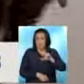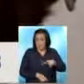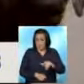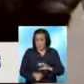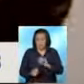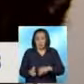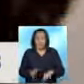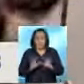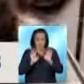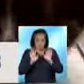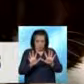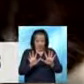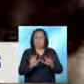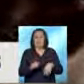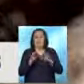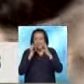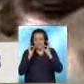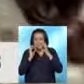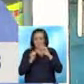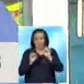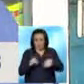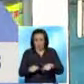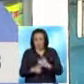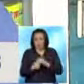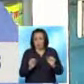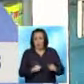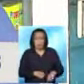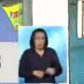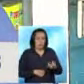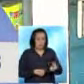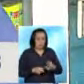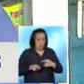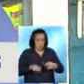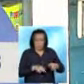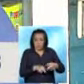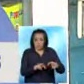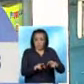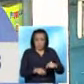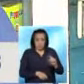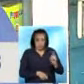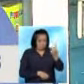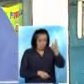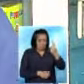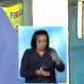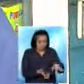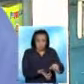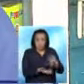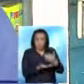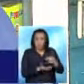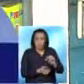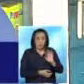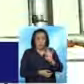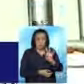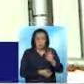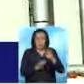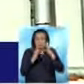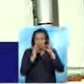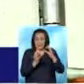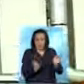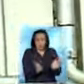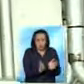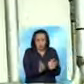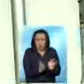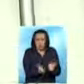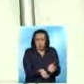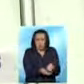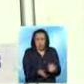10 mininos pudieron ser rescatados. En la ribera fue el primer rescate que encontramos, un grupo de 4 gatitos